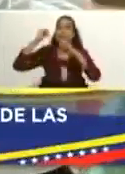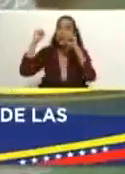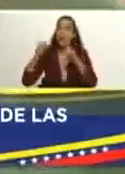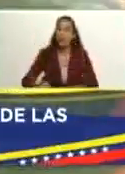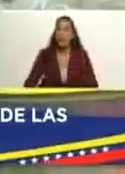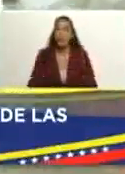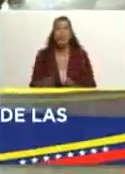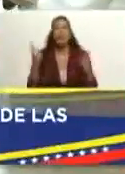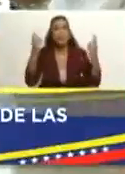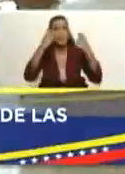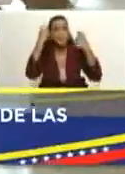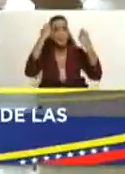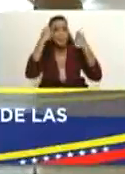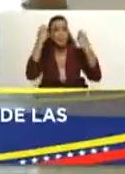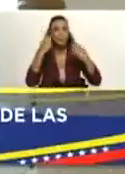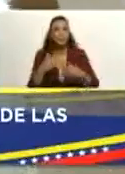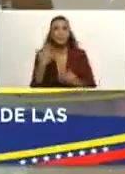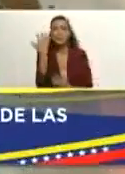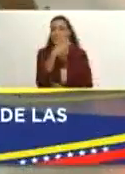seguro.